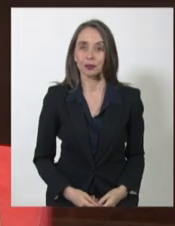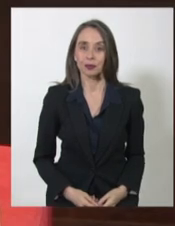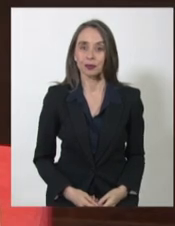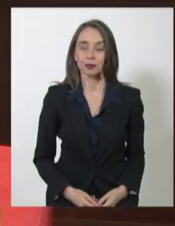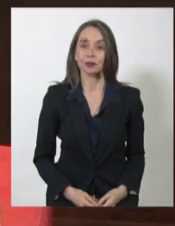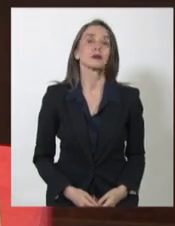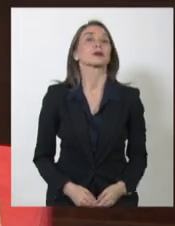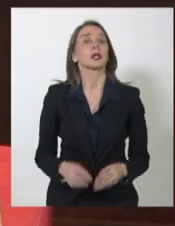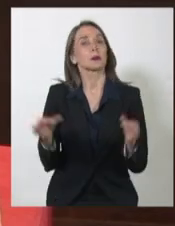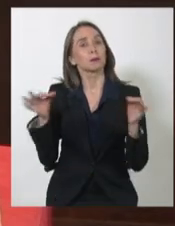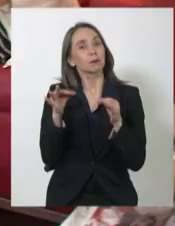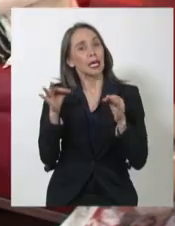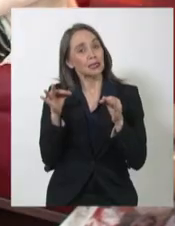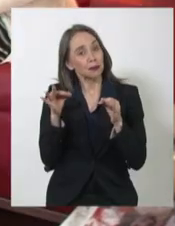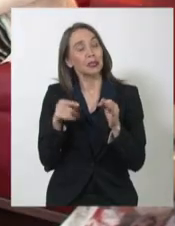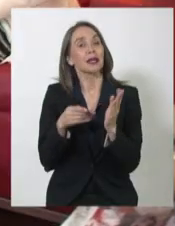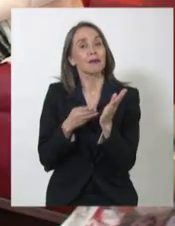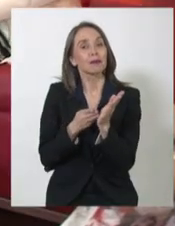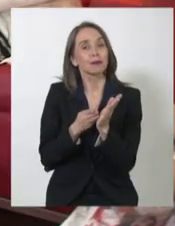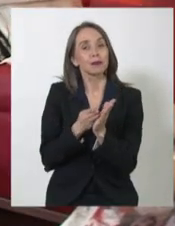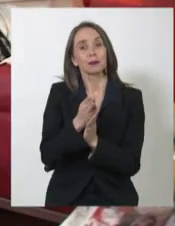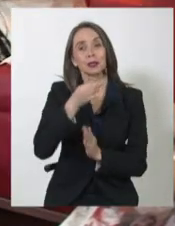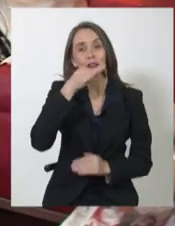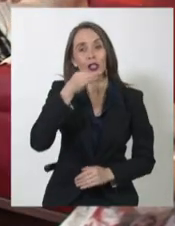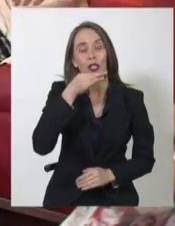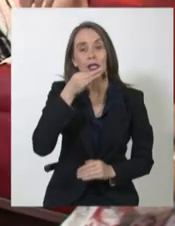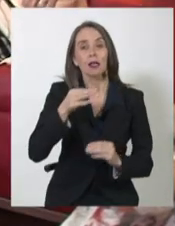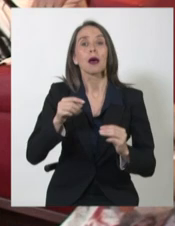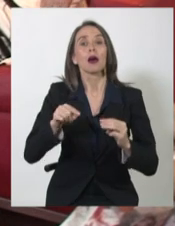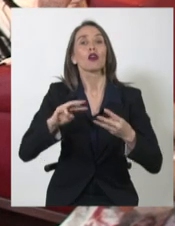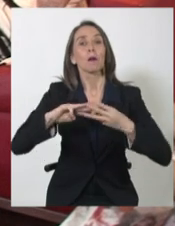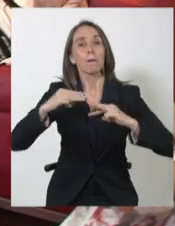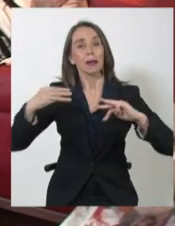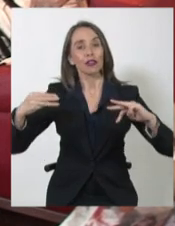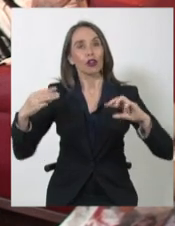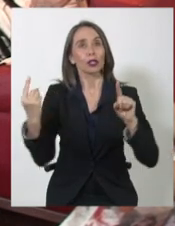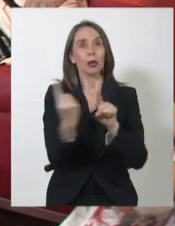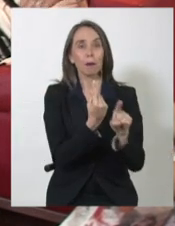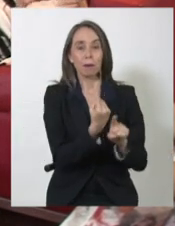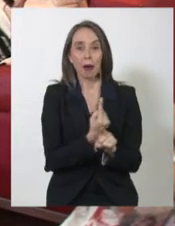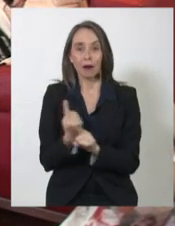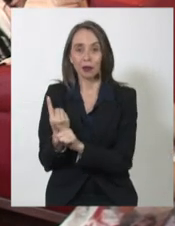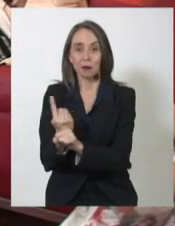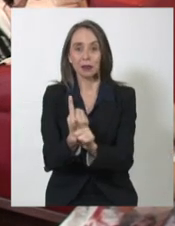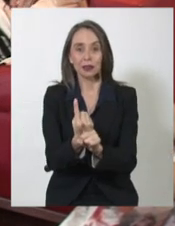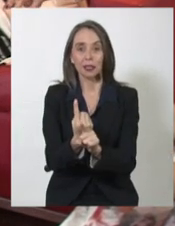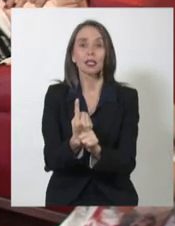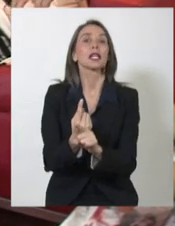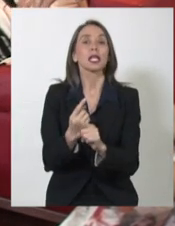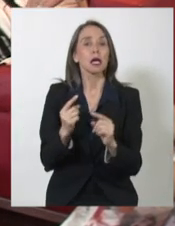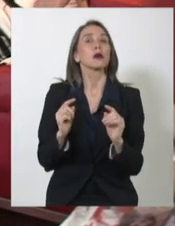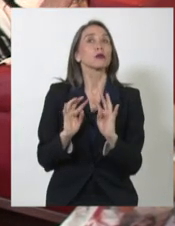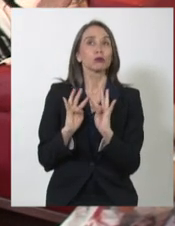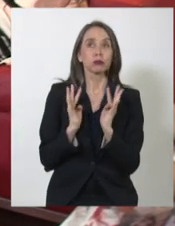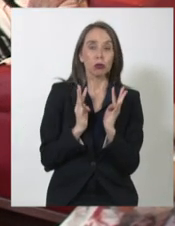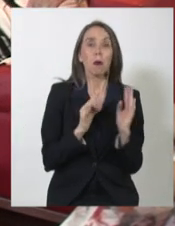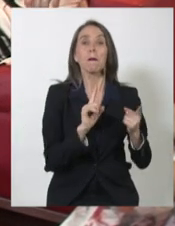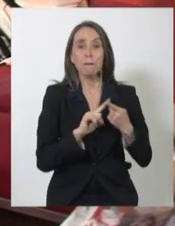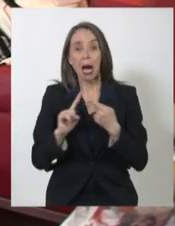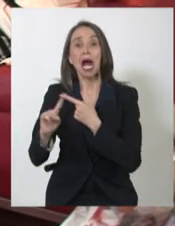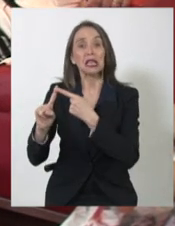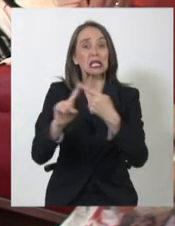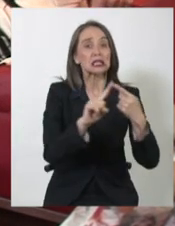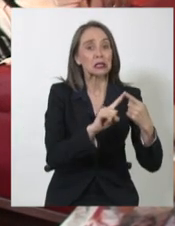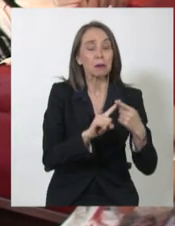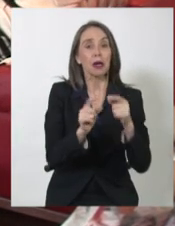A modo de introducción, quisiera comentarles que la metodología de este conversatorio es esencialmente participativa, por lo tanto,